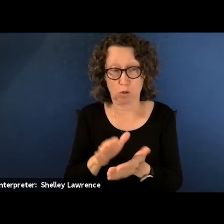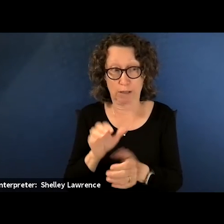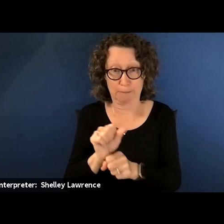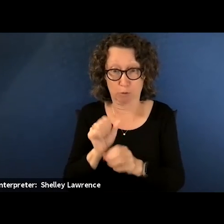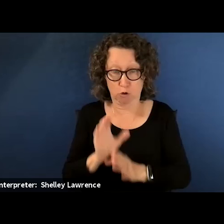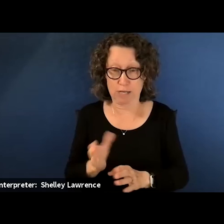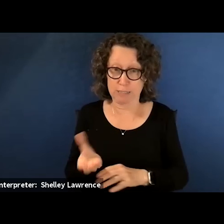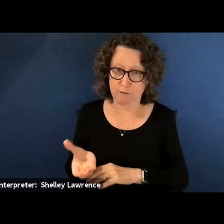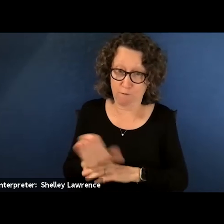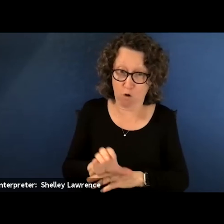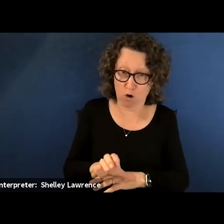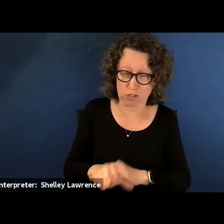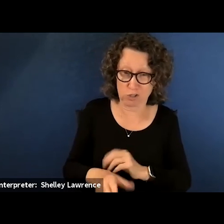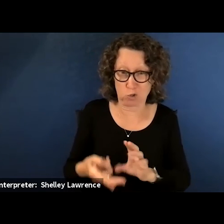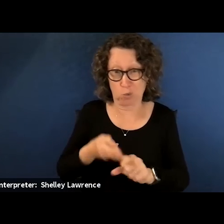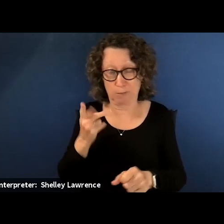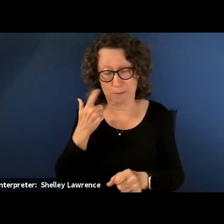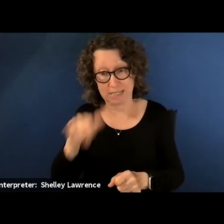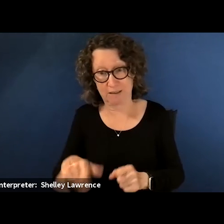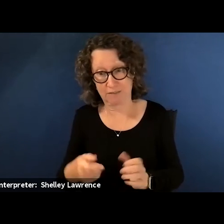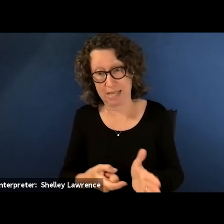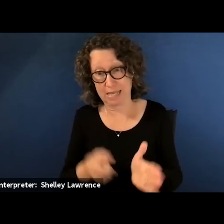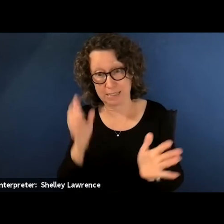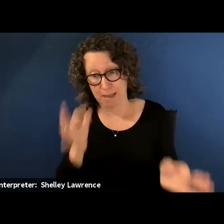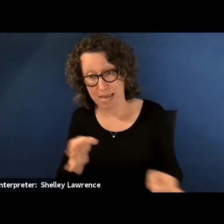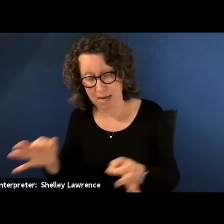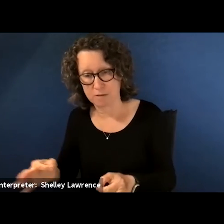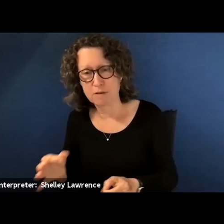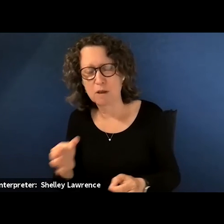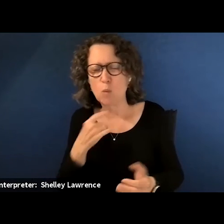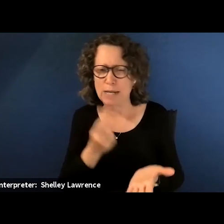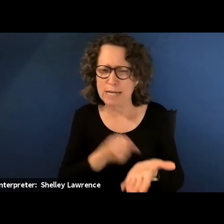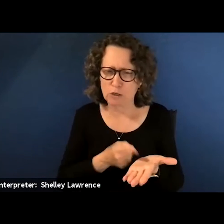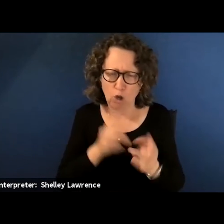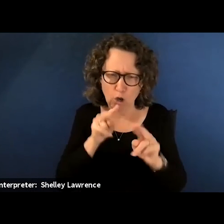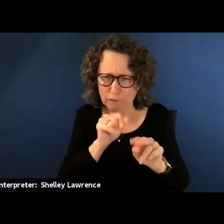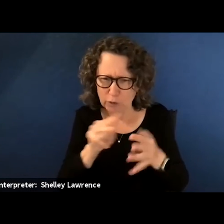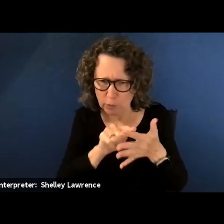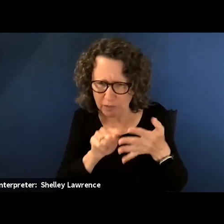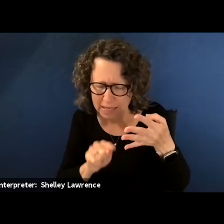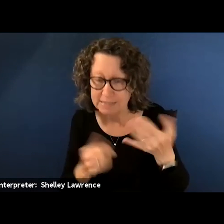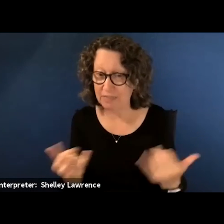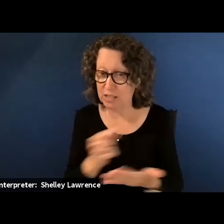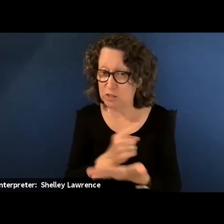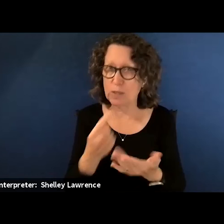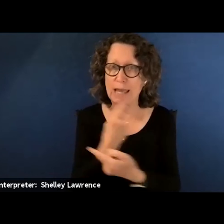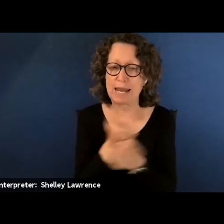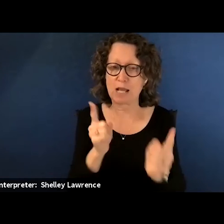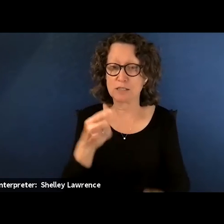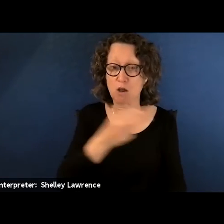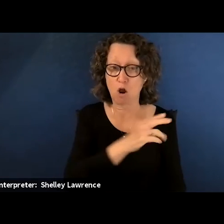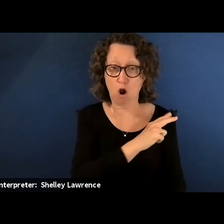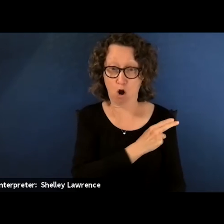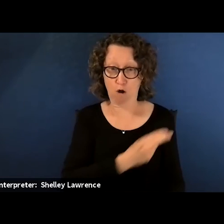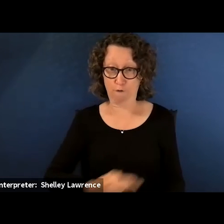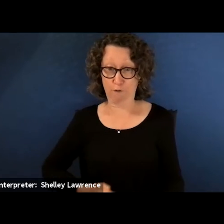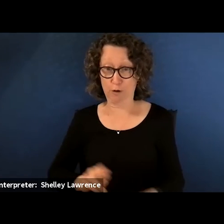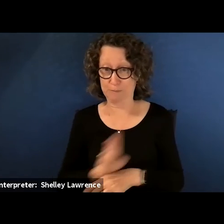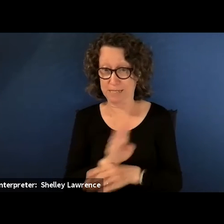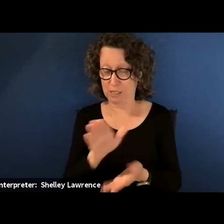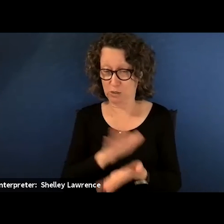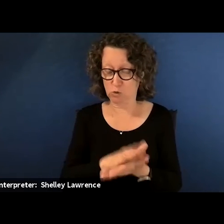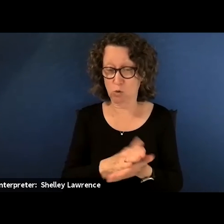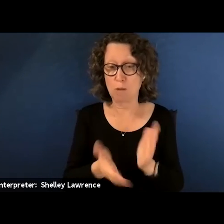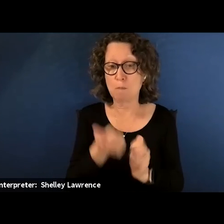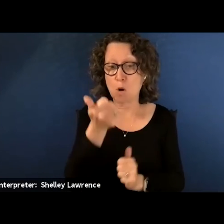Sabemos que va a haber muchas personas que van a ser obligadas a salir de la escuela. Esta